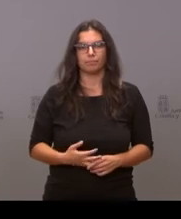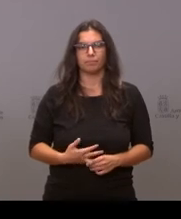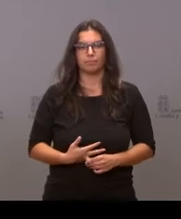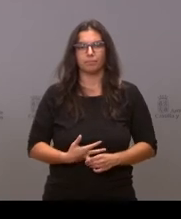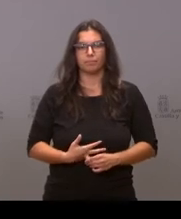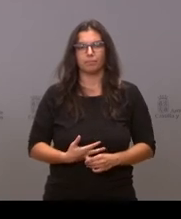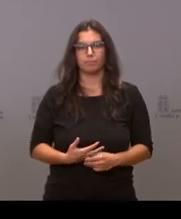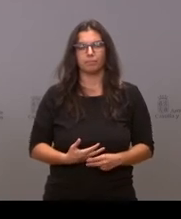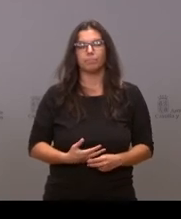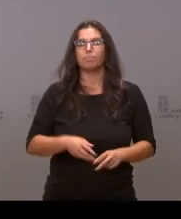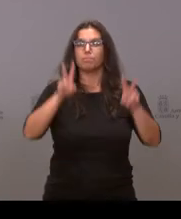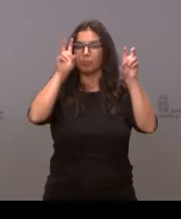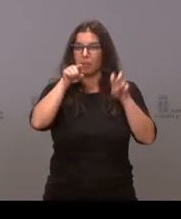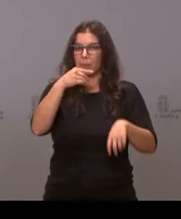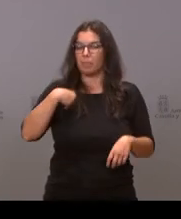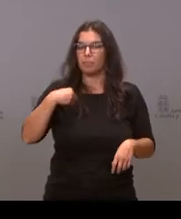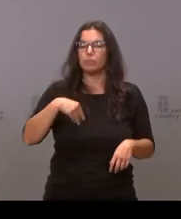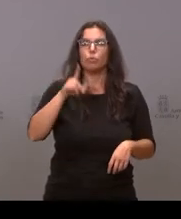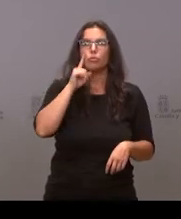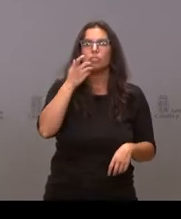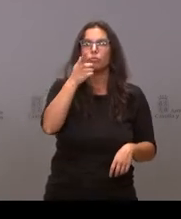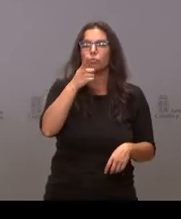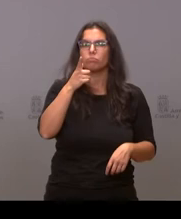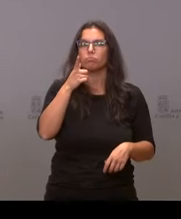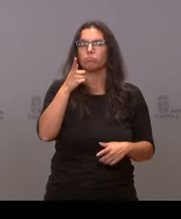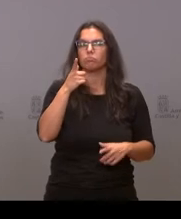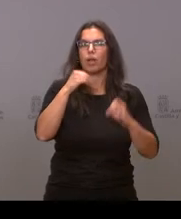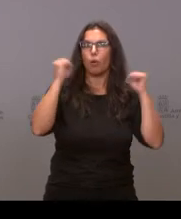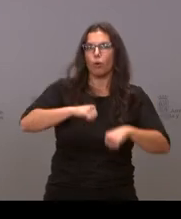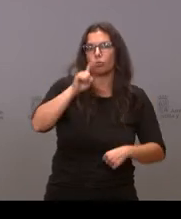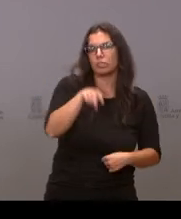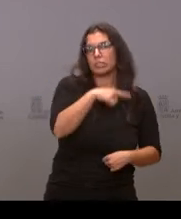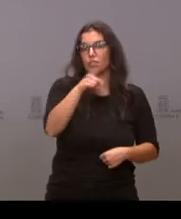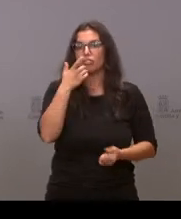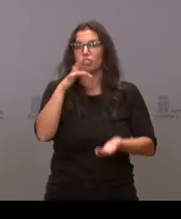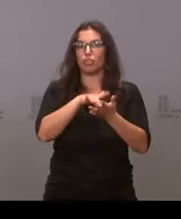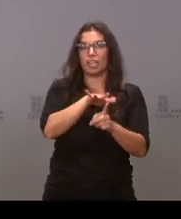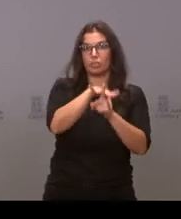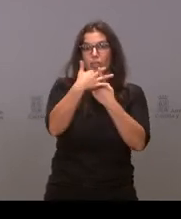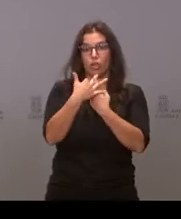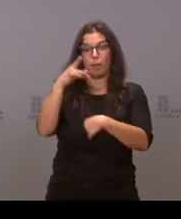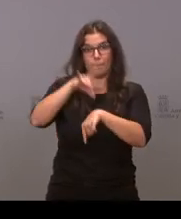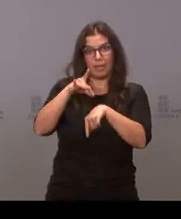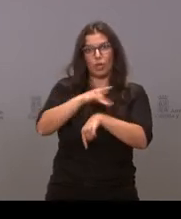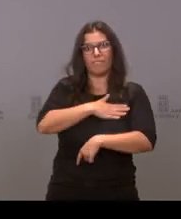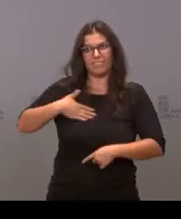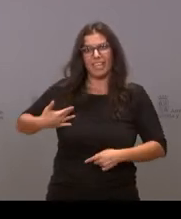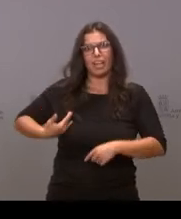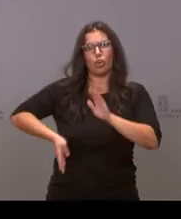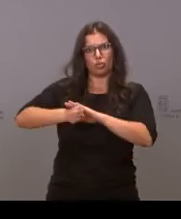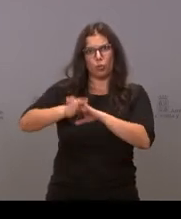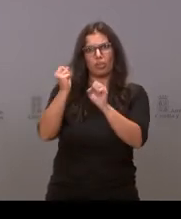en este asunto no sé si está de acuerdo con que cuando se produzca este tipo de situaciones que haya profesionales médicos que quieran prolongar su vida laboral